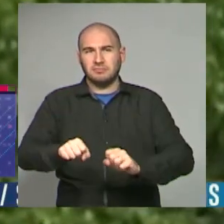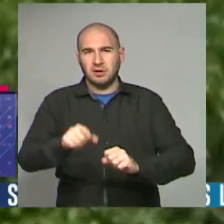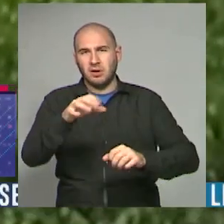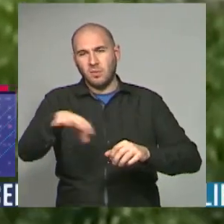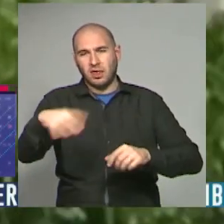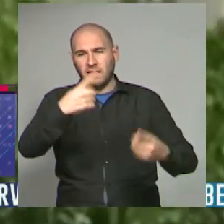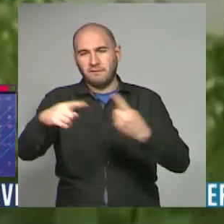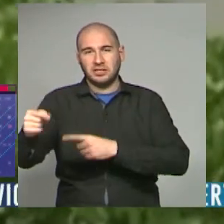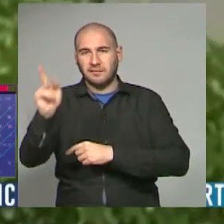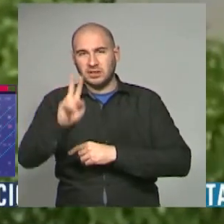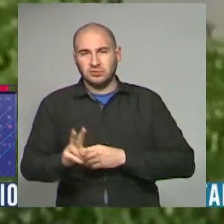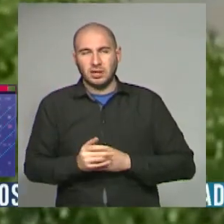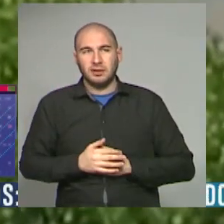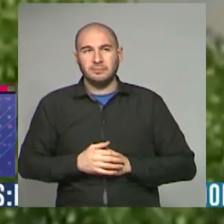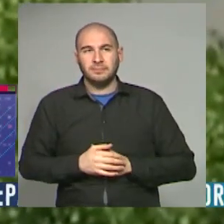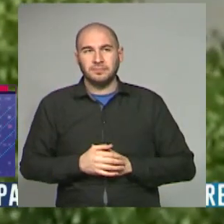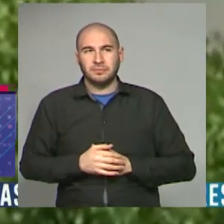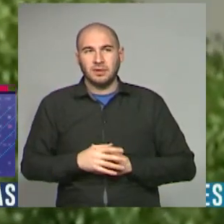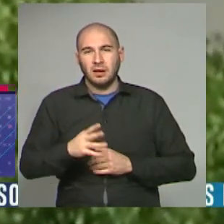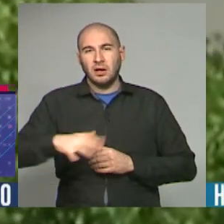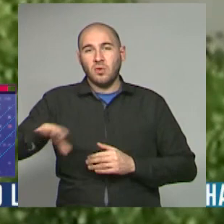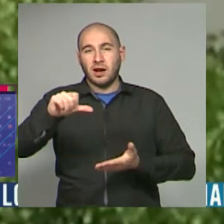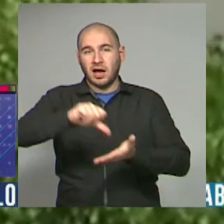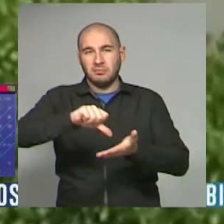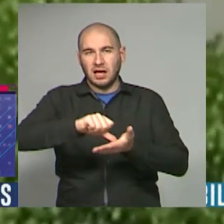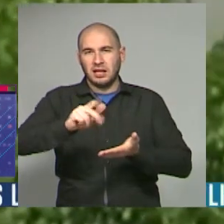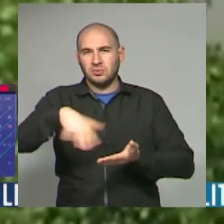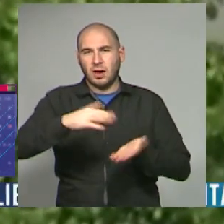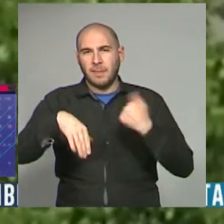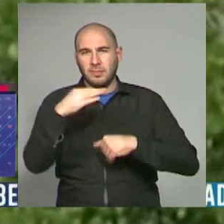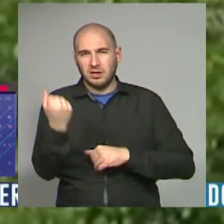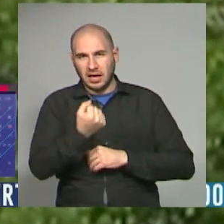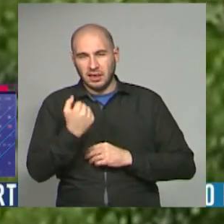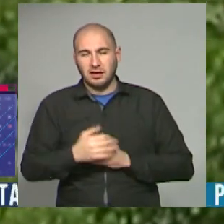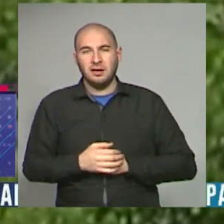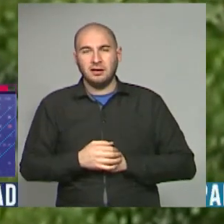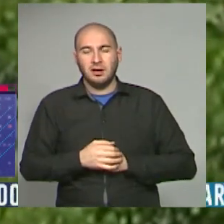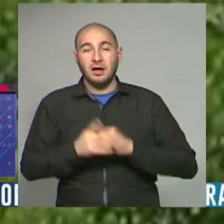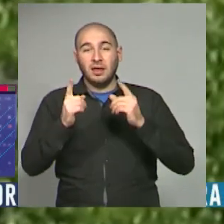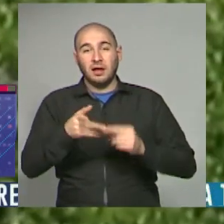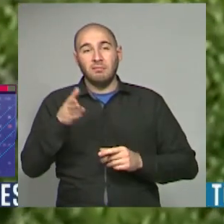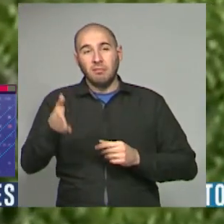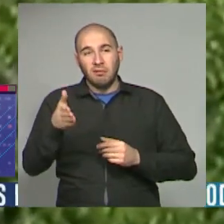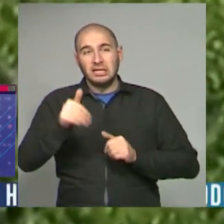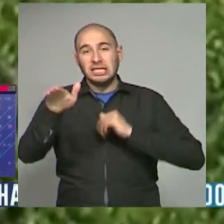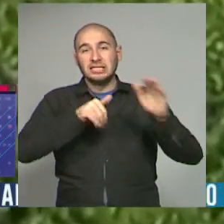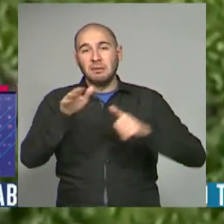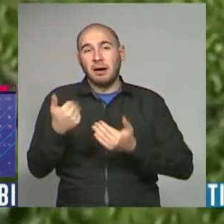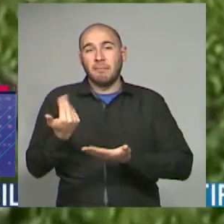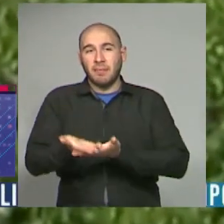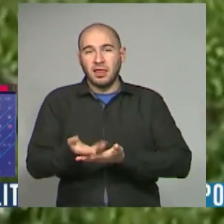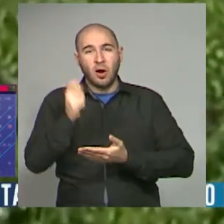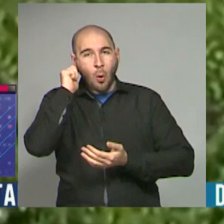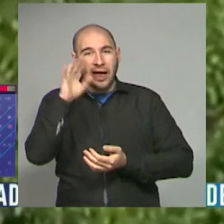distintos puntos de Venezuela, sobre todo en las capitales, en las ciudades más importantes, y acudiendo también al llamado que había